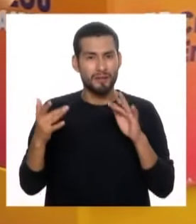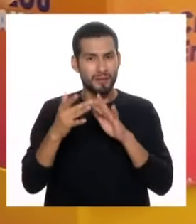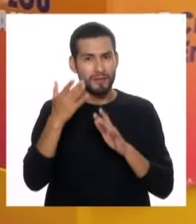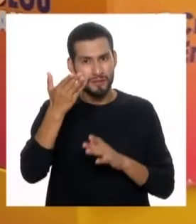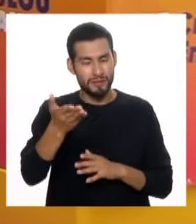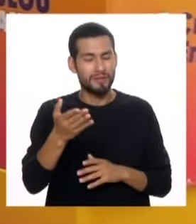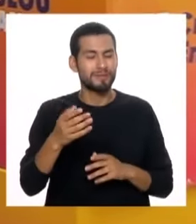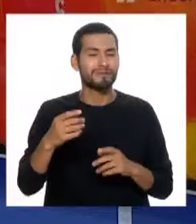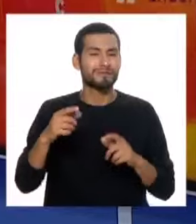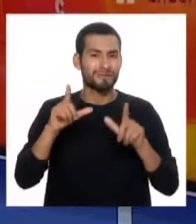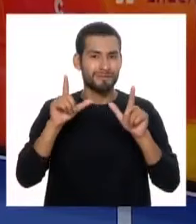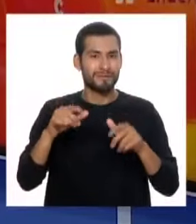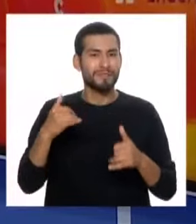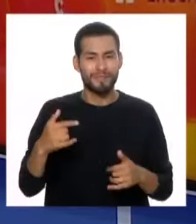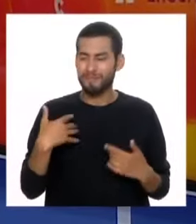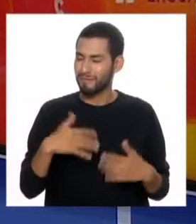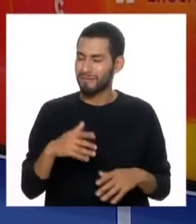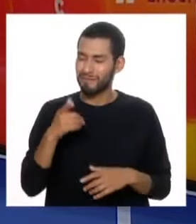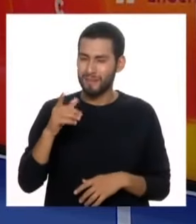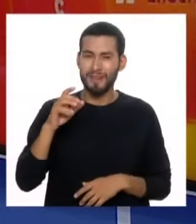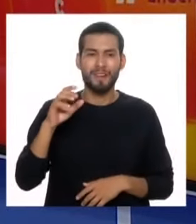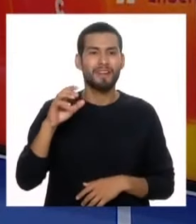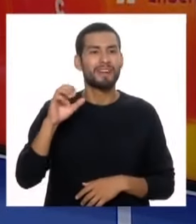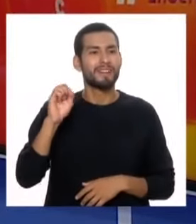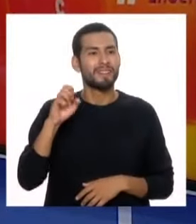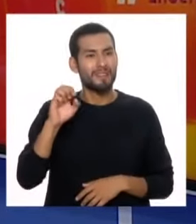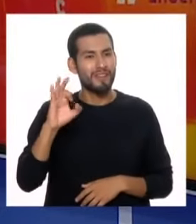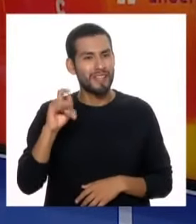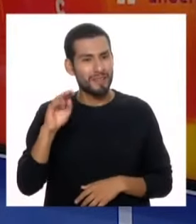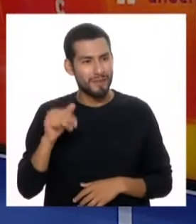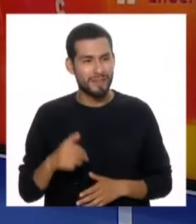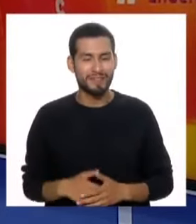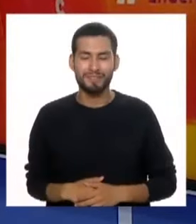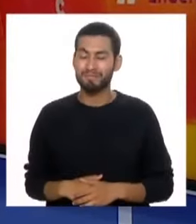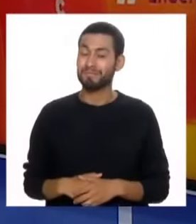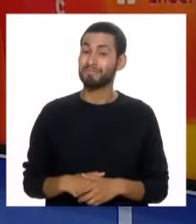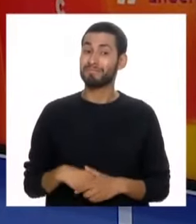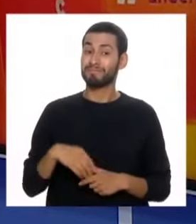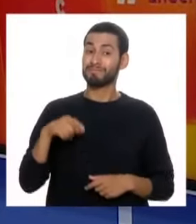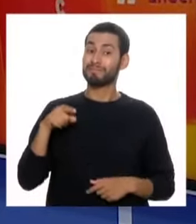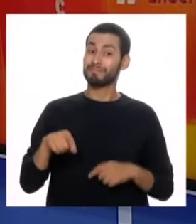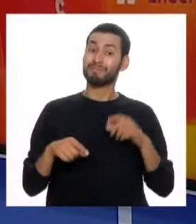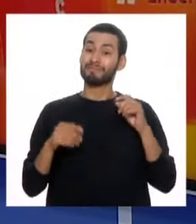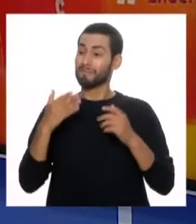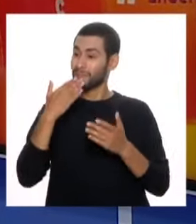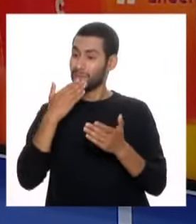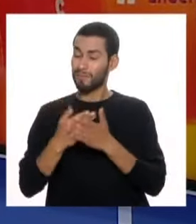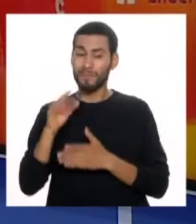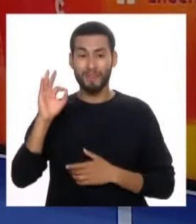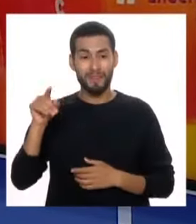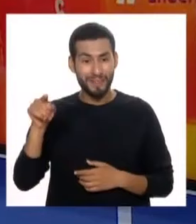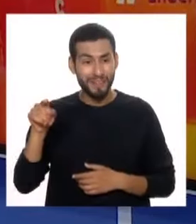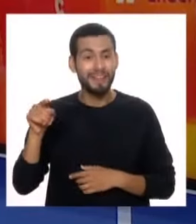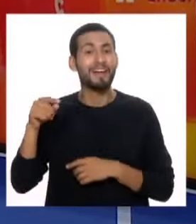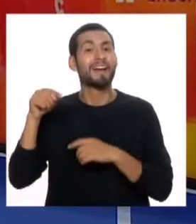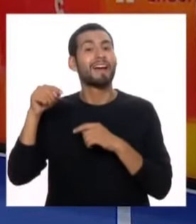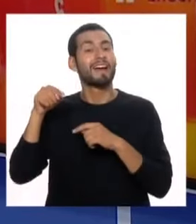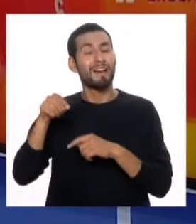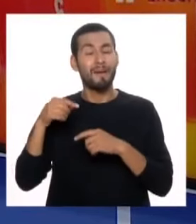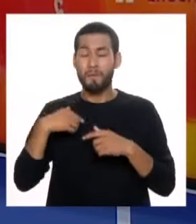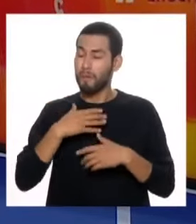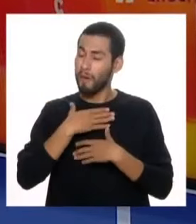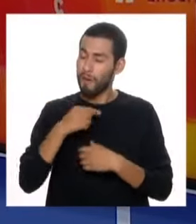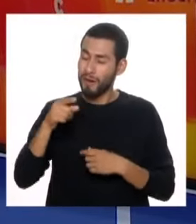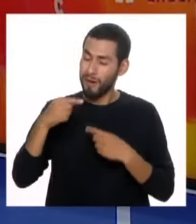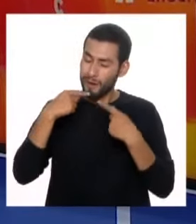estudio con ustedes, Christopher, Fátima. Vanesita, esa noticia de Iris me encantó y de hecho que hay que fomentar